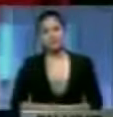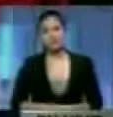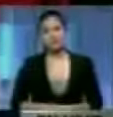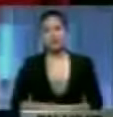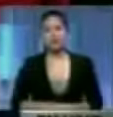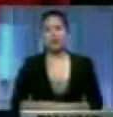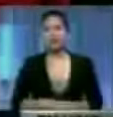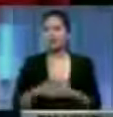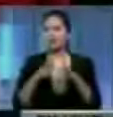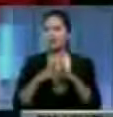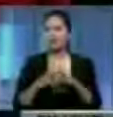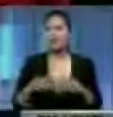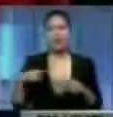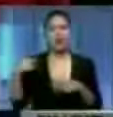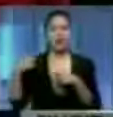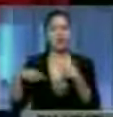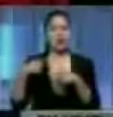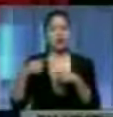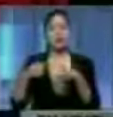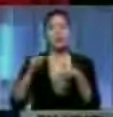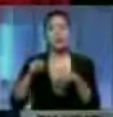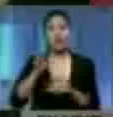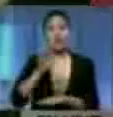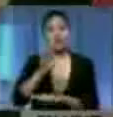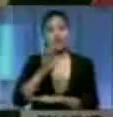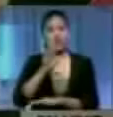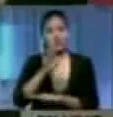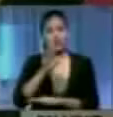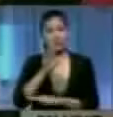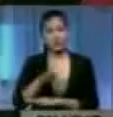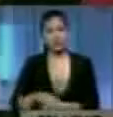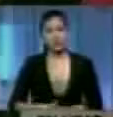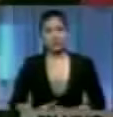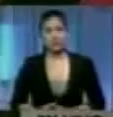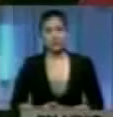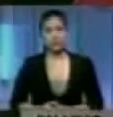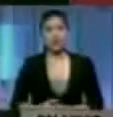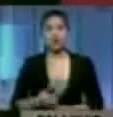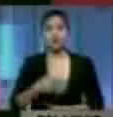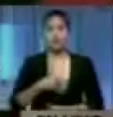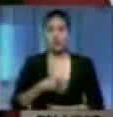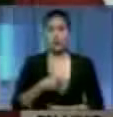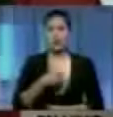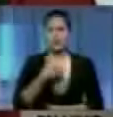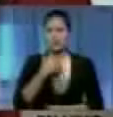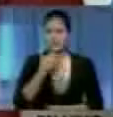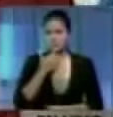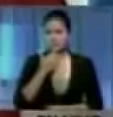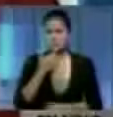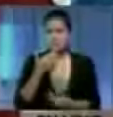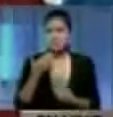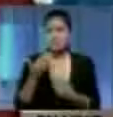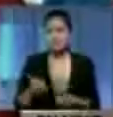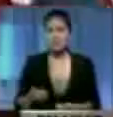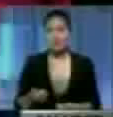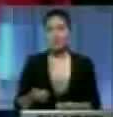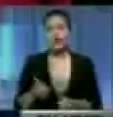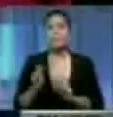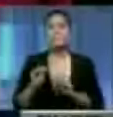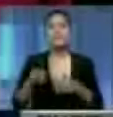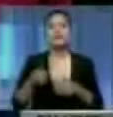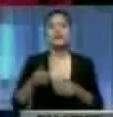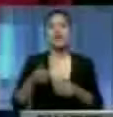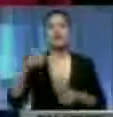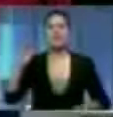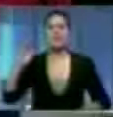nuestra generación y las generaciones futuras. Y me voy a disponer muy pronto a incubar una